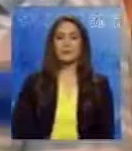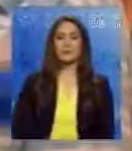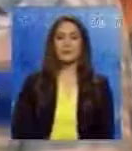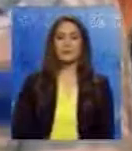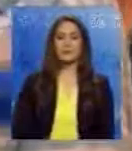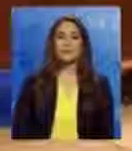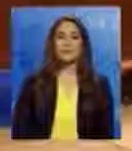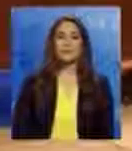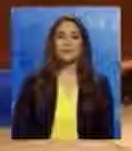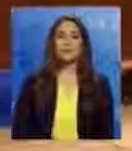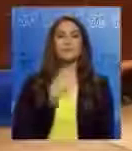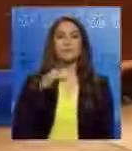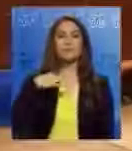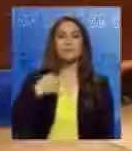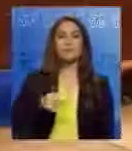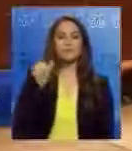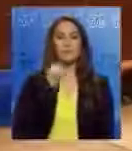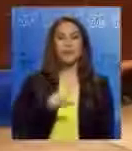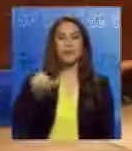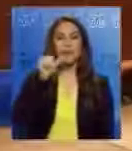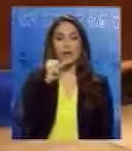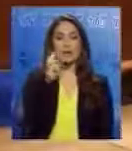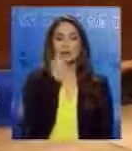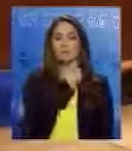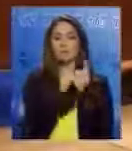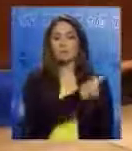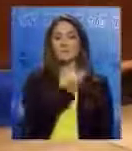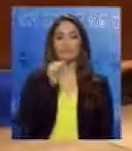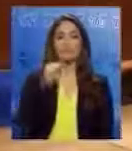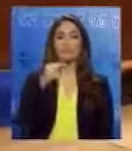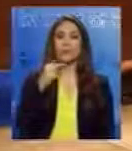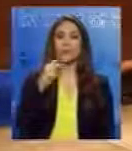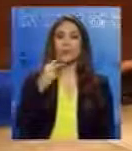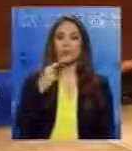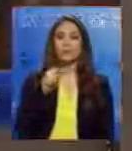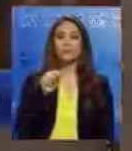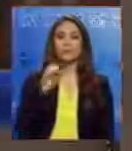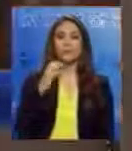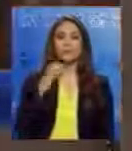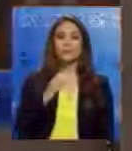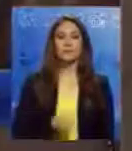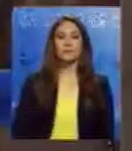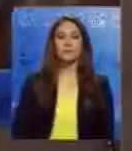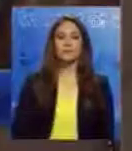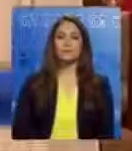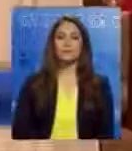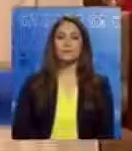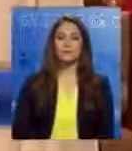voluntario@arquidiocesisdeguayaquil.org.